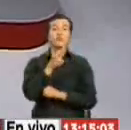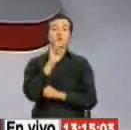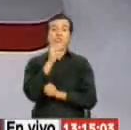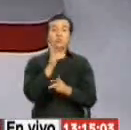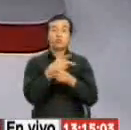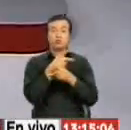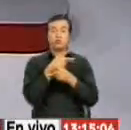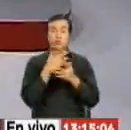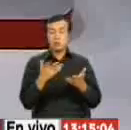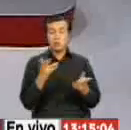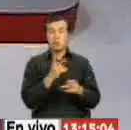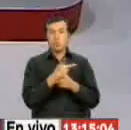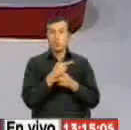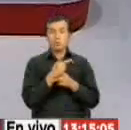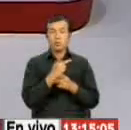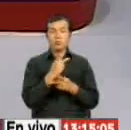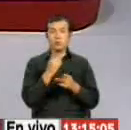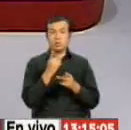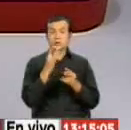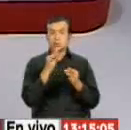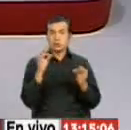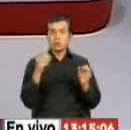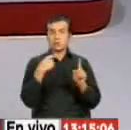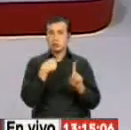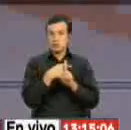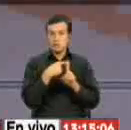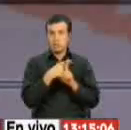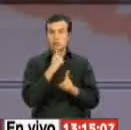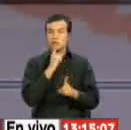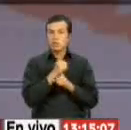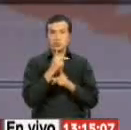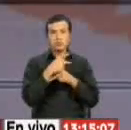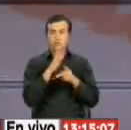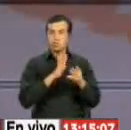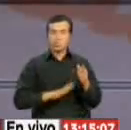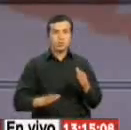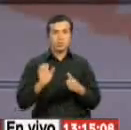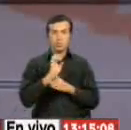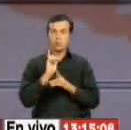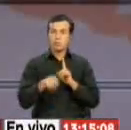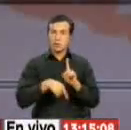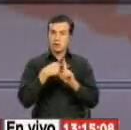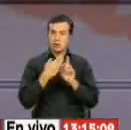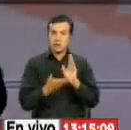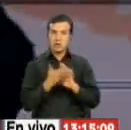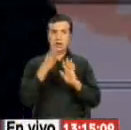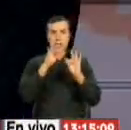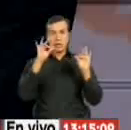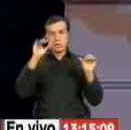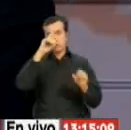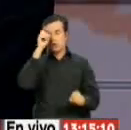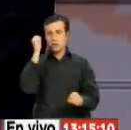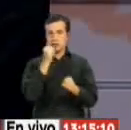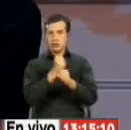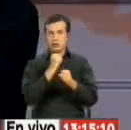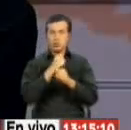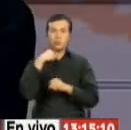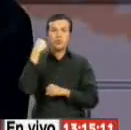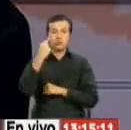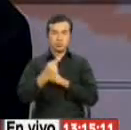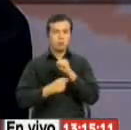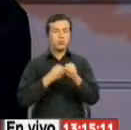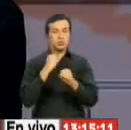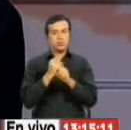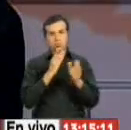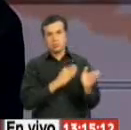productividad que nosotros estamos optimistas de que va a existir en el país y también pues la calidad de empleo que para el próximo año se